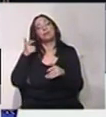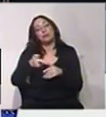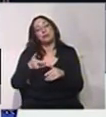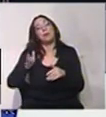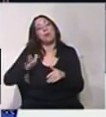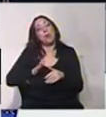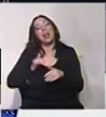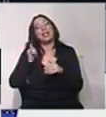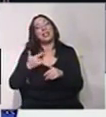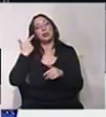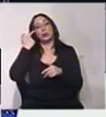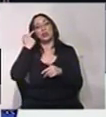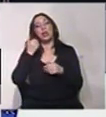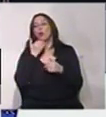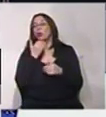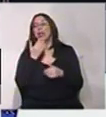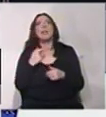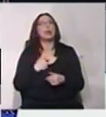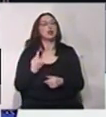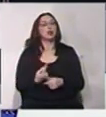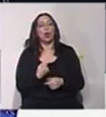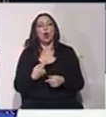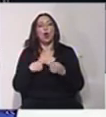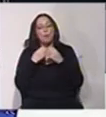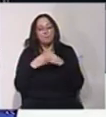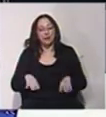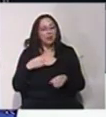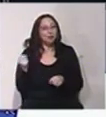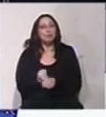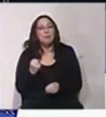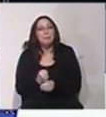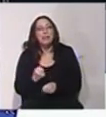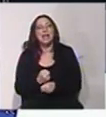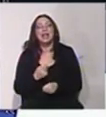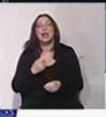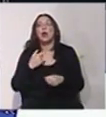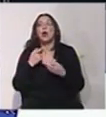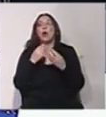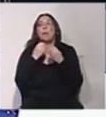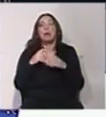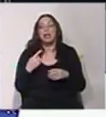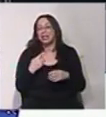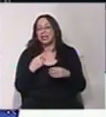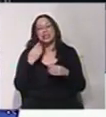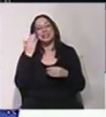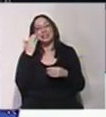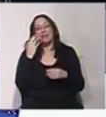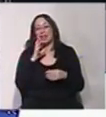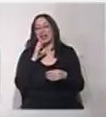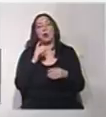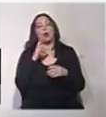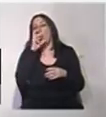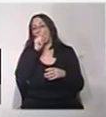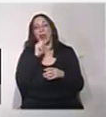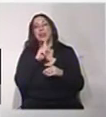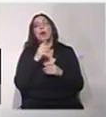decir, parece que el hombre no sabe estar solo. O ante la pérdida de empleo o de ciertos reconocimientos, el hombre sabe soportar menos que la mujer.